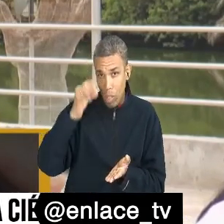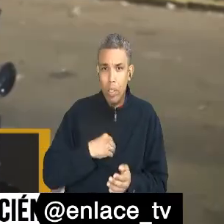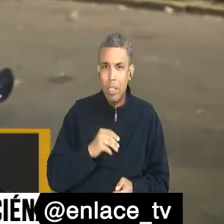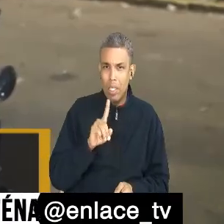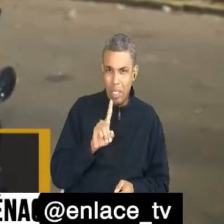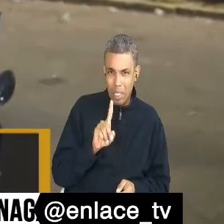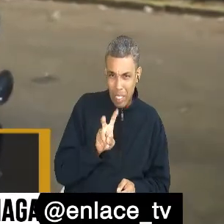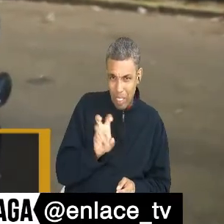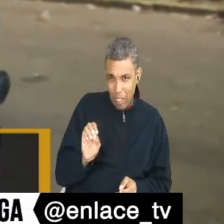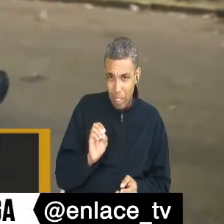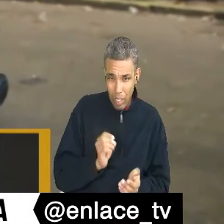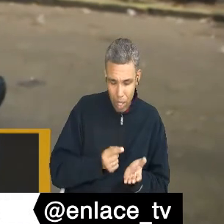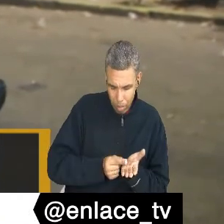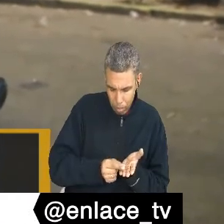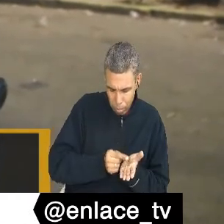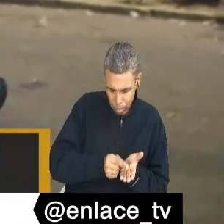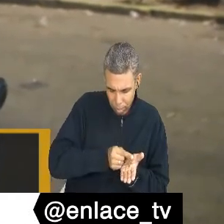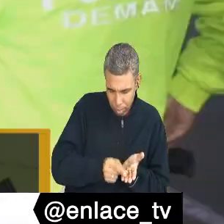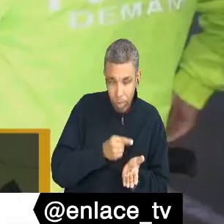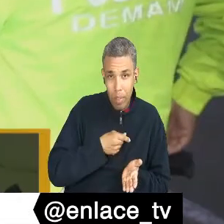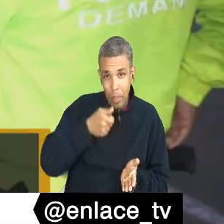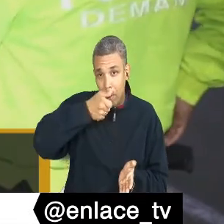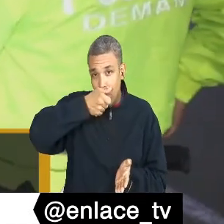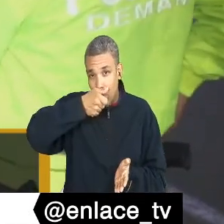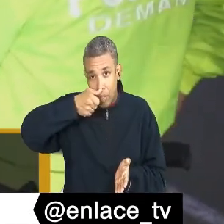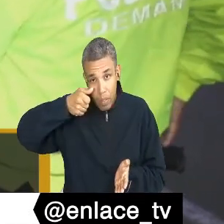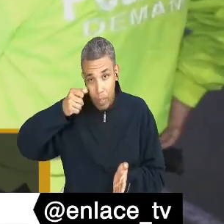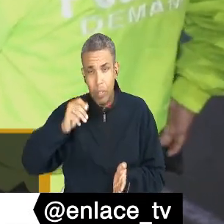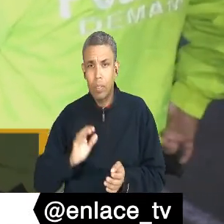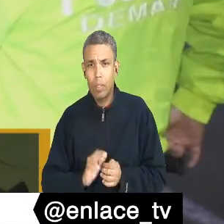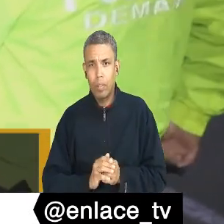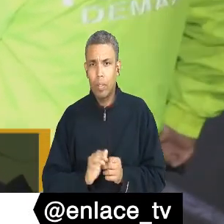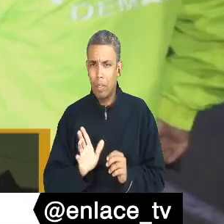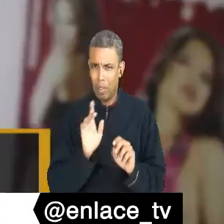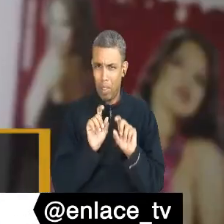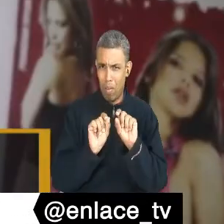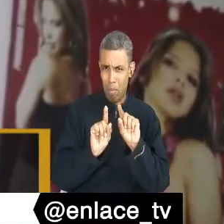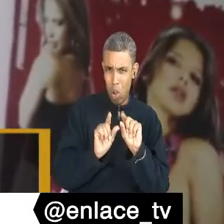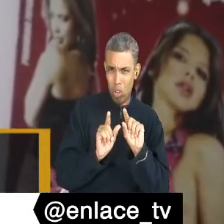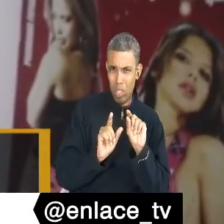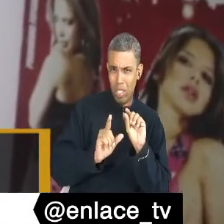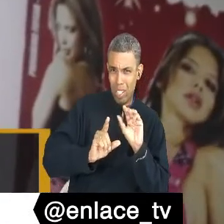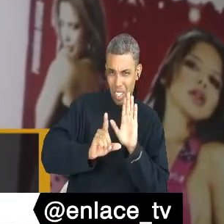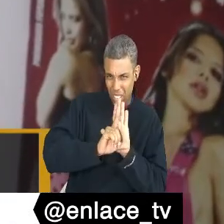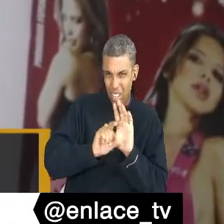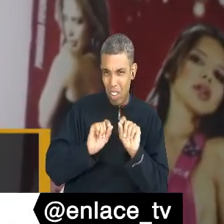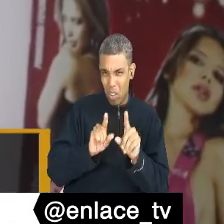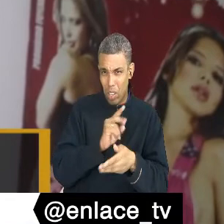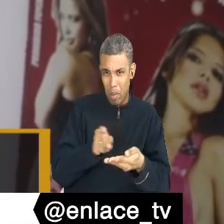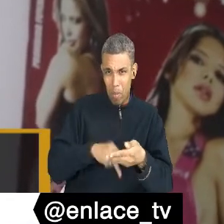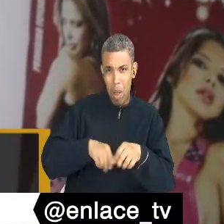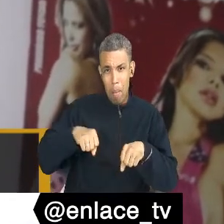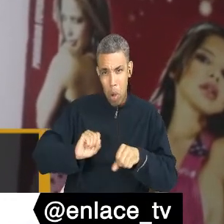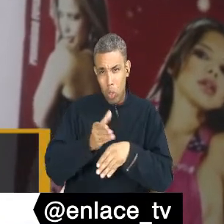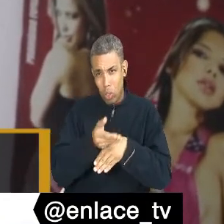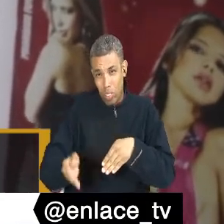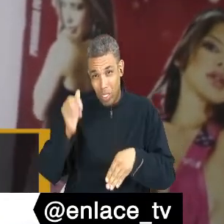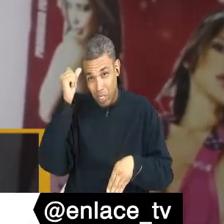motocicleta. Pese a que está prohibida la circulación de motos luego de las 11 de la noche, la policía también inmovilizó más de